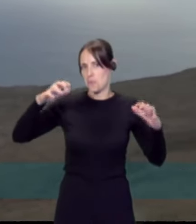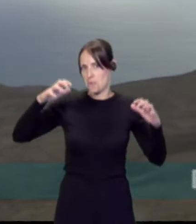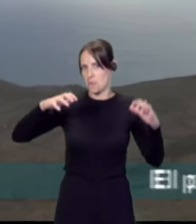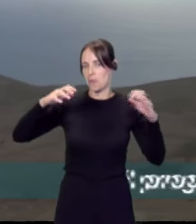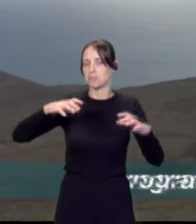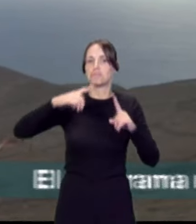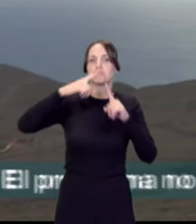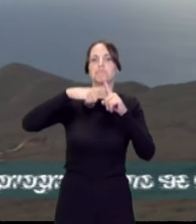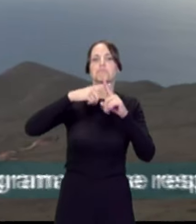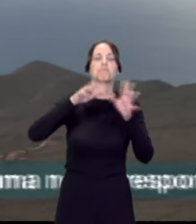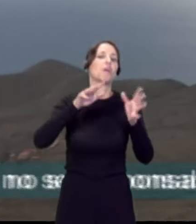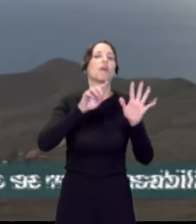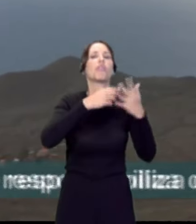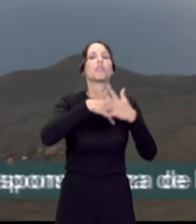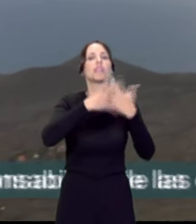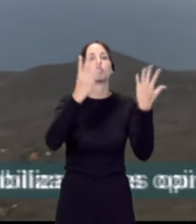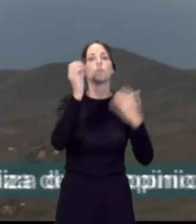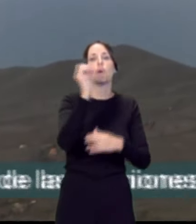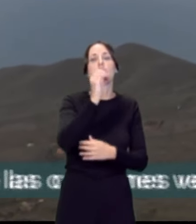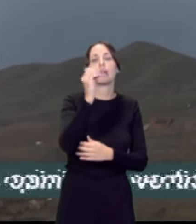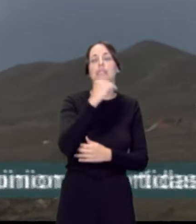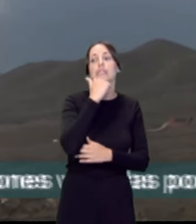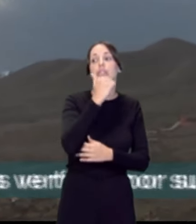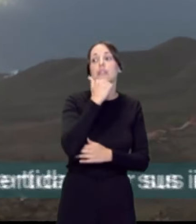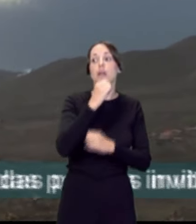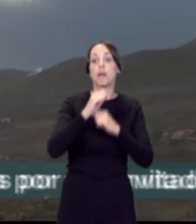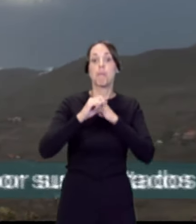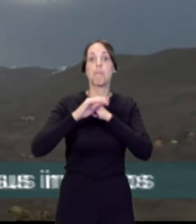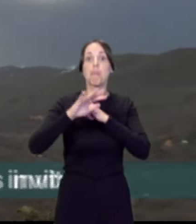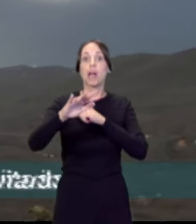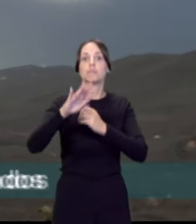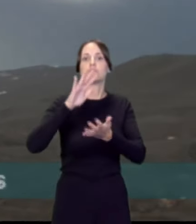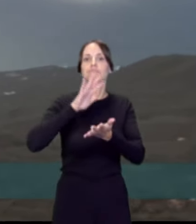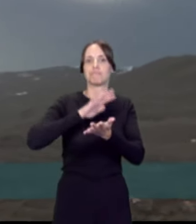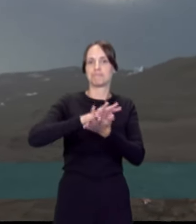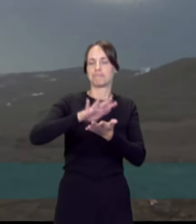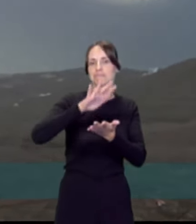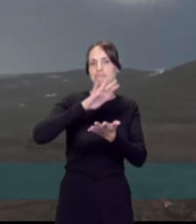de 19 grados, y el mar en esta zona está en calma.